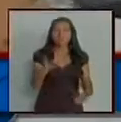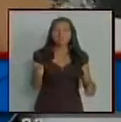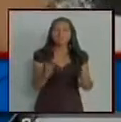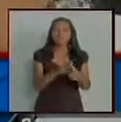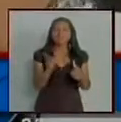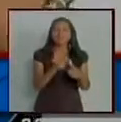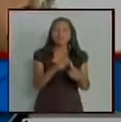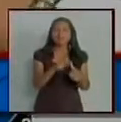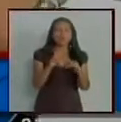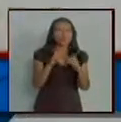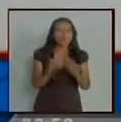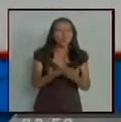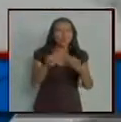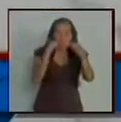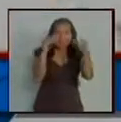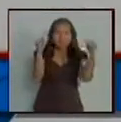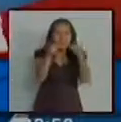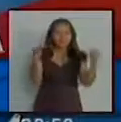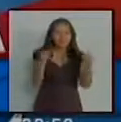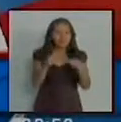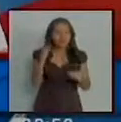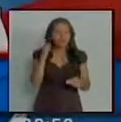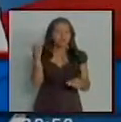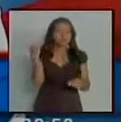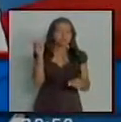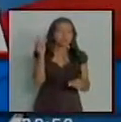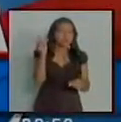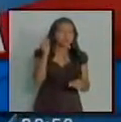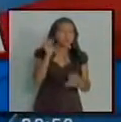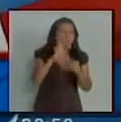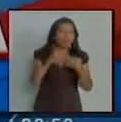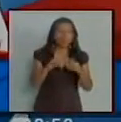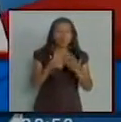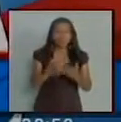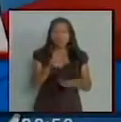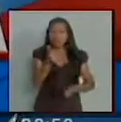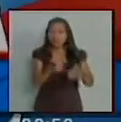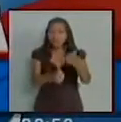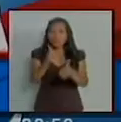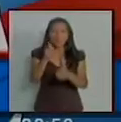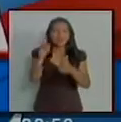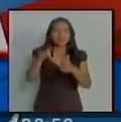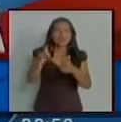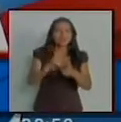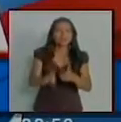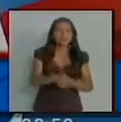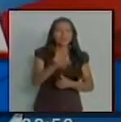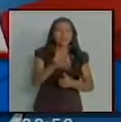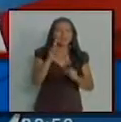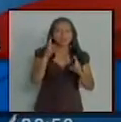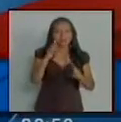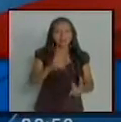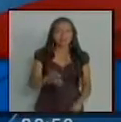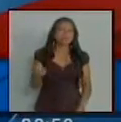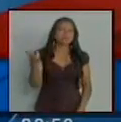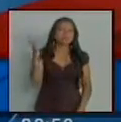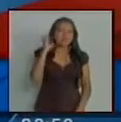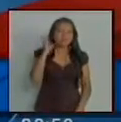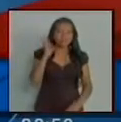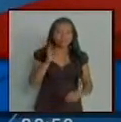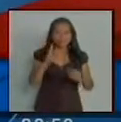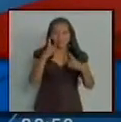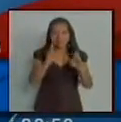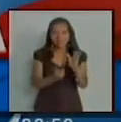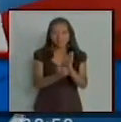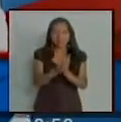ver el grado de pérdida auditiva para decir si necesita audífonos de tal de tales características para acompañar